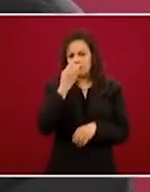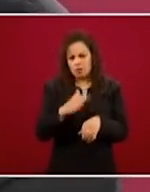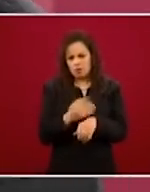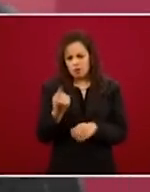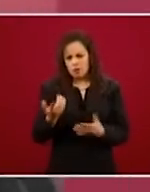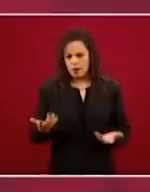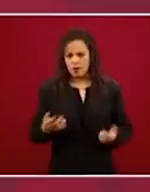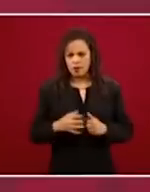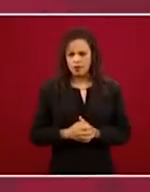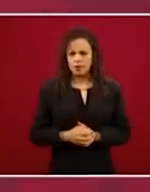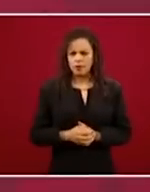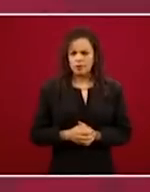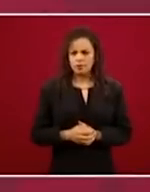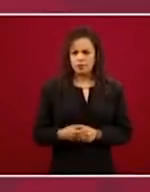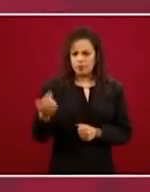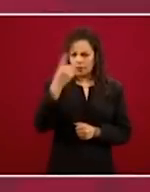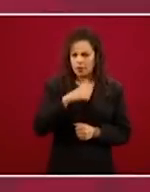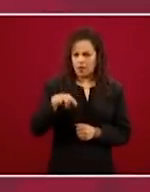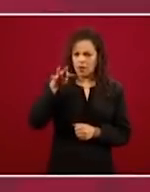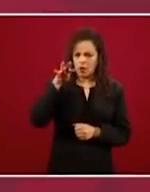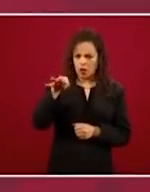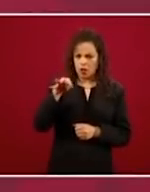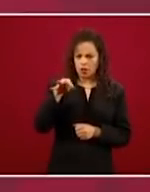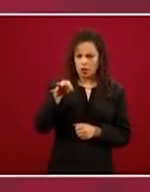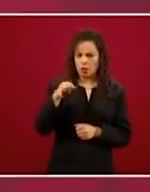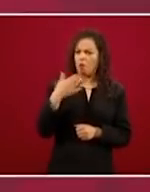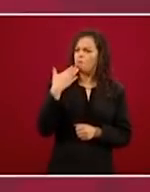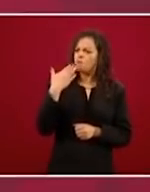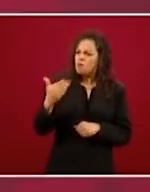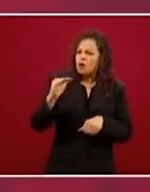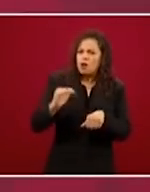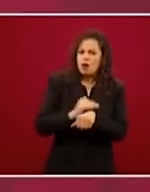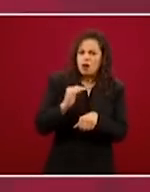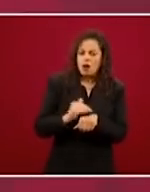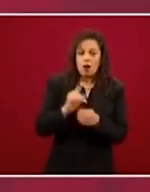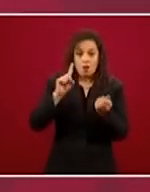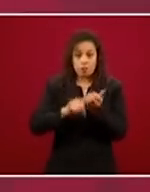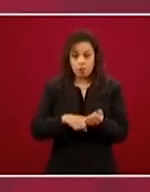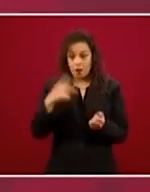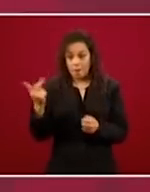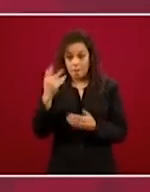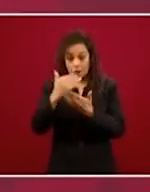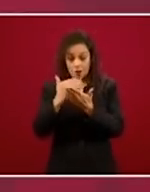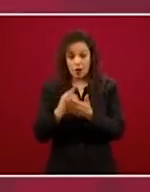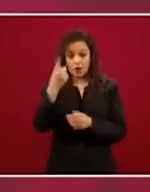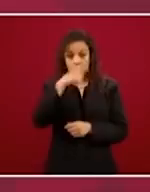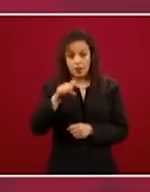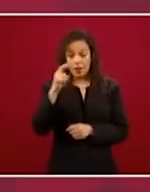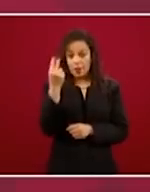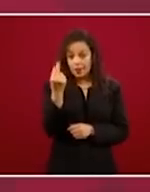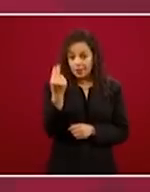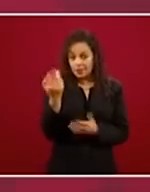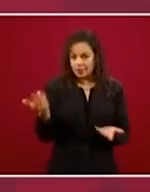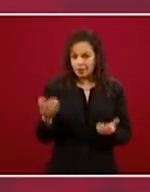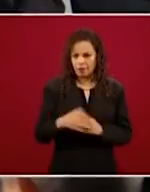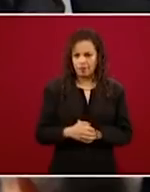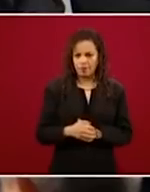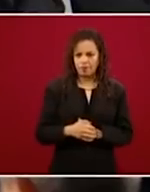entonces está bien 119 de 125 fallaba en 6 ya no entraba